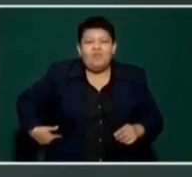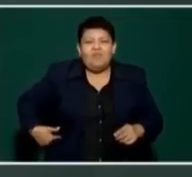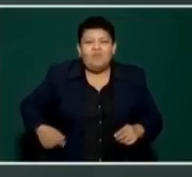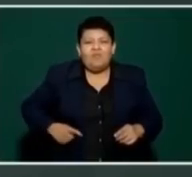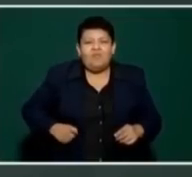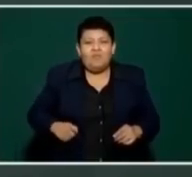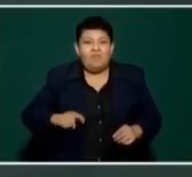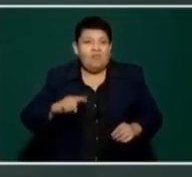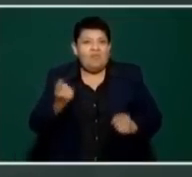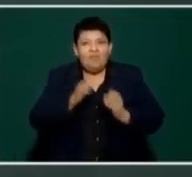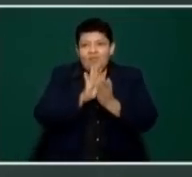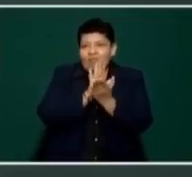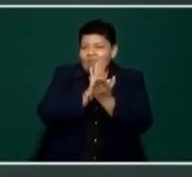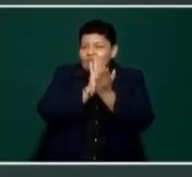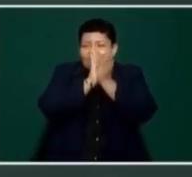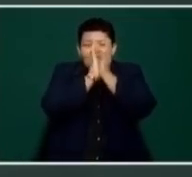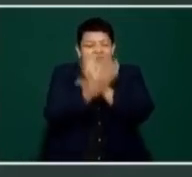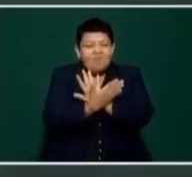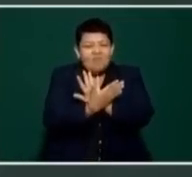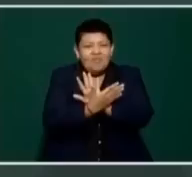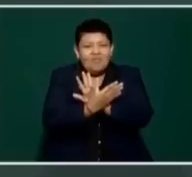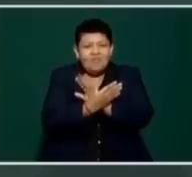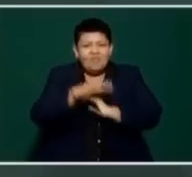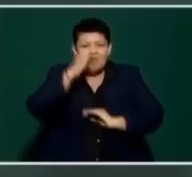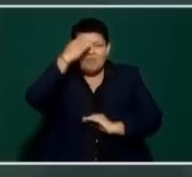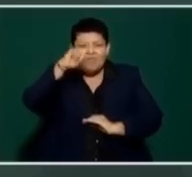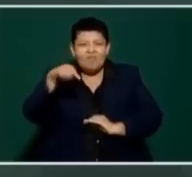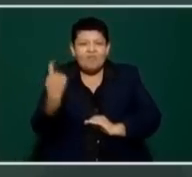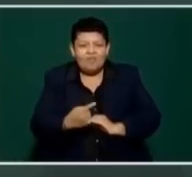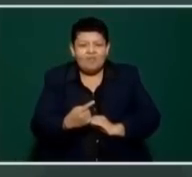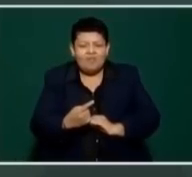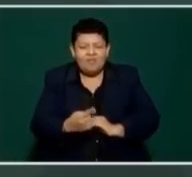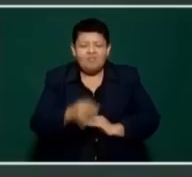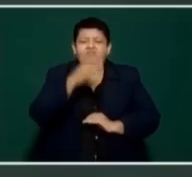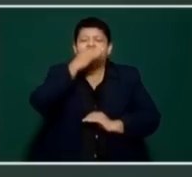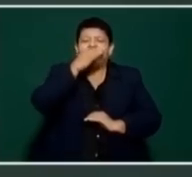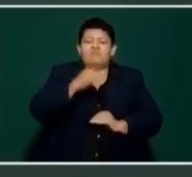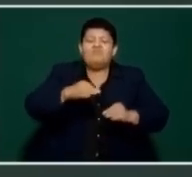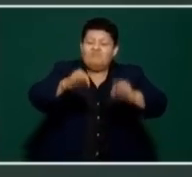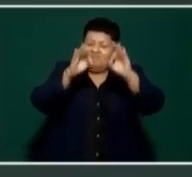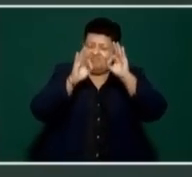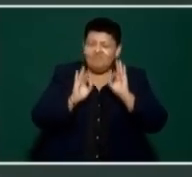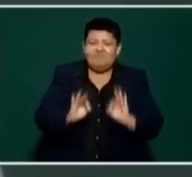Es un fenómeno. ¿Y saben qué? Lo celebro.